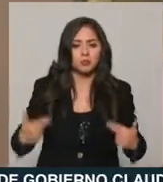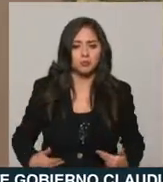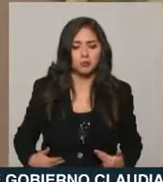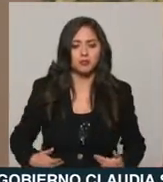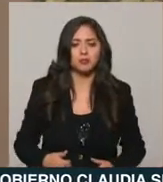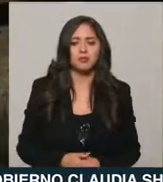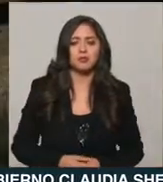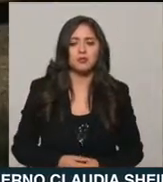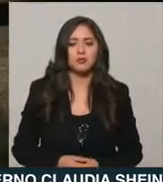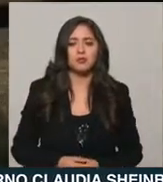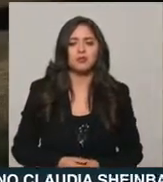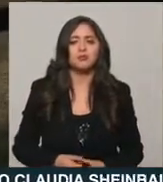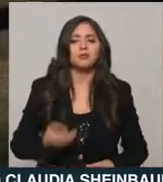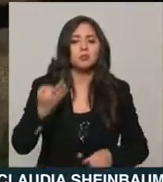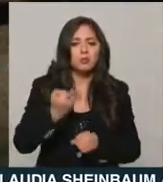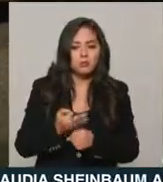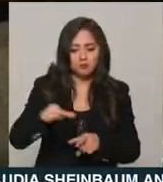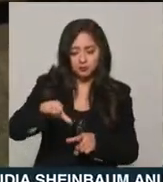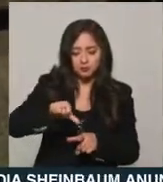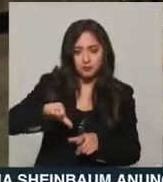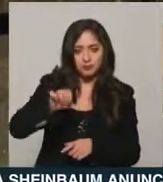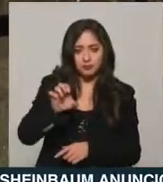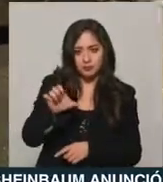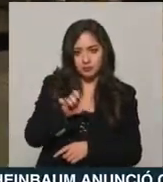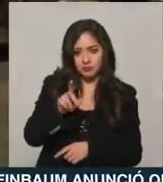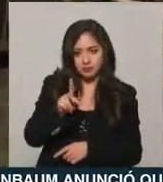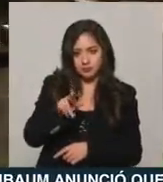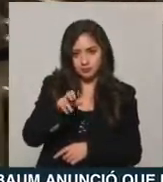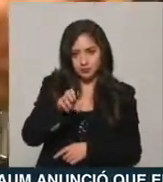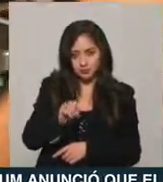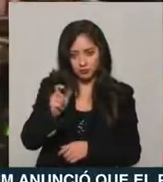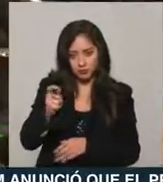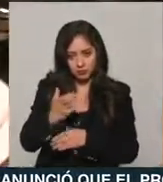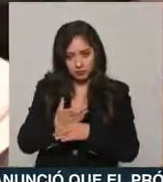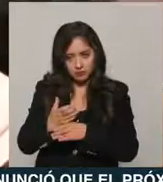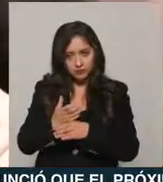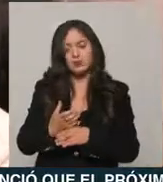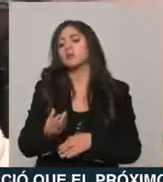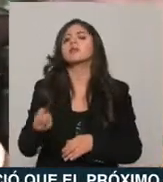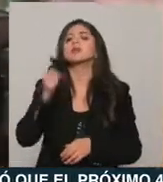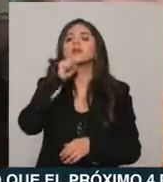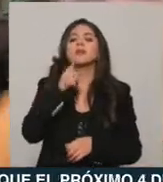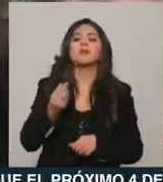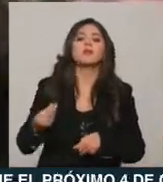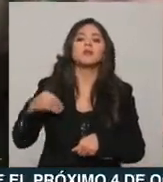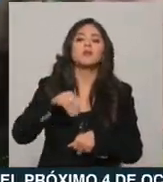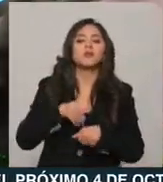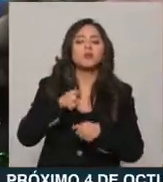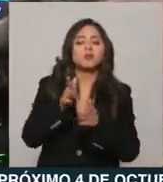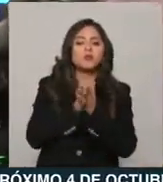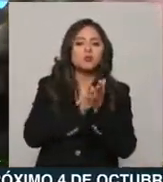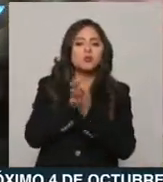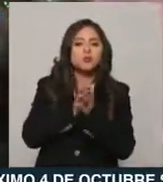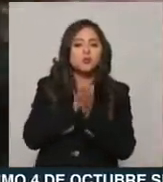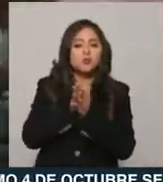que es el espresso del café y estoy agregando un poco de chocolate líquido.